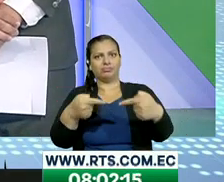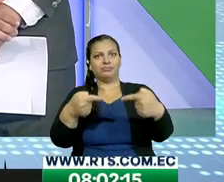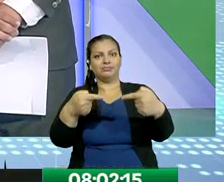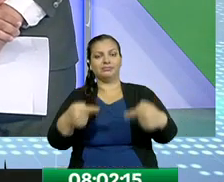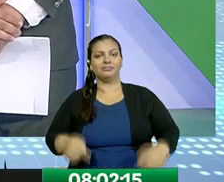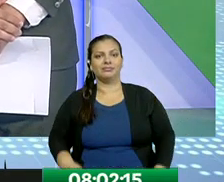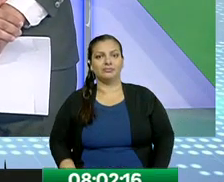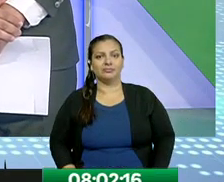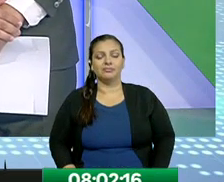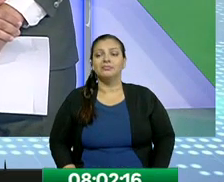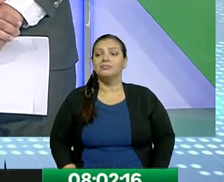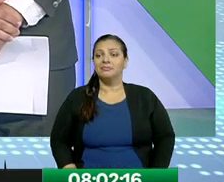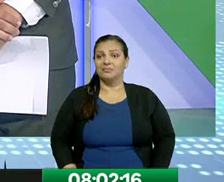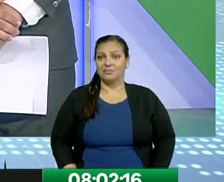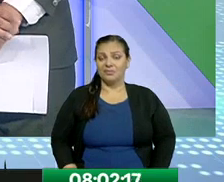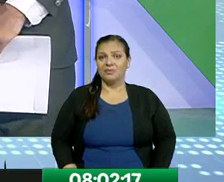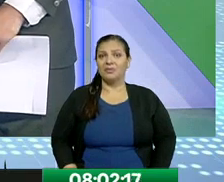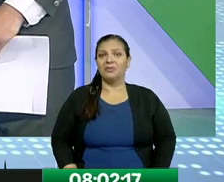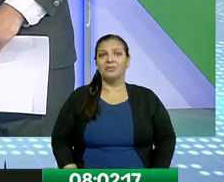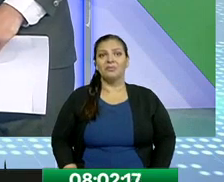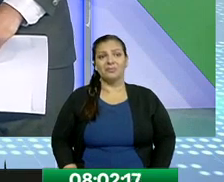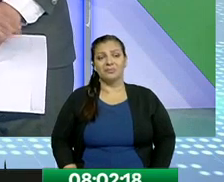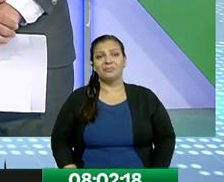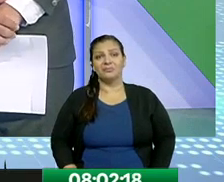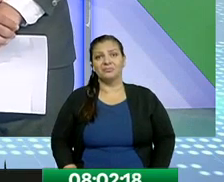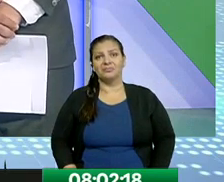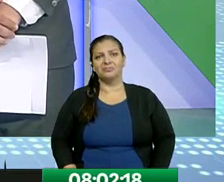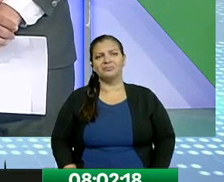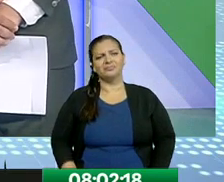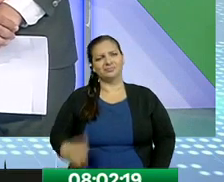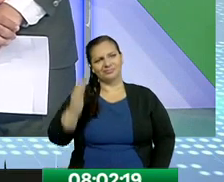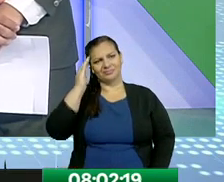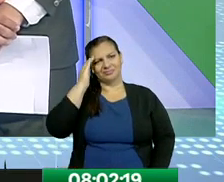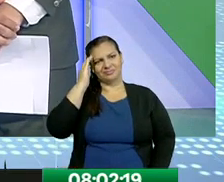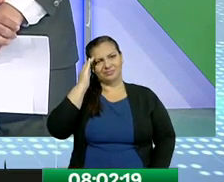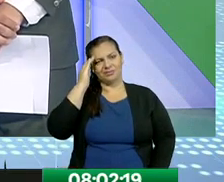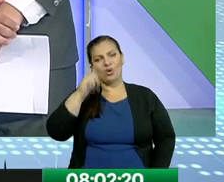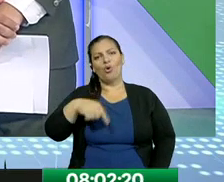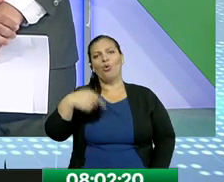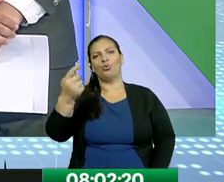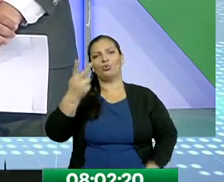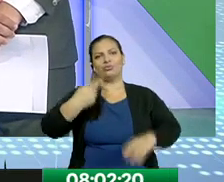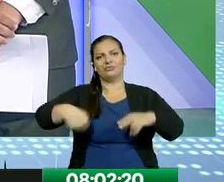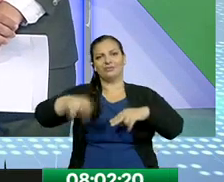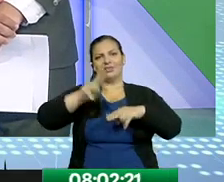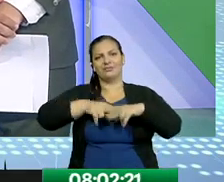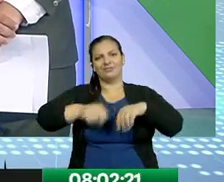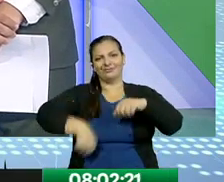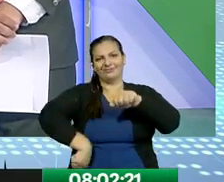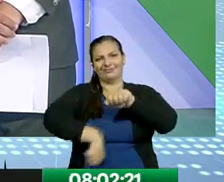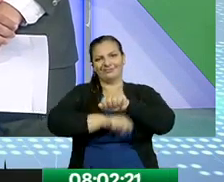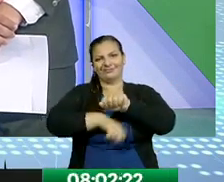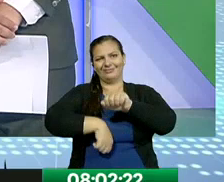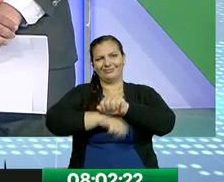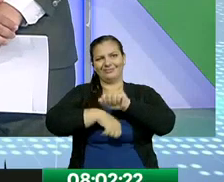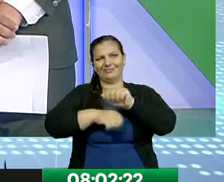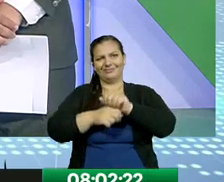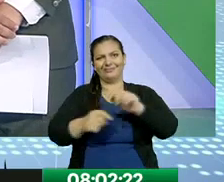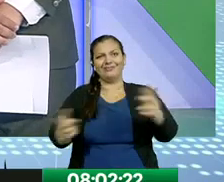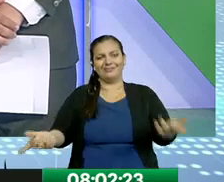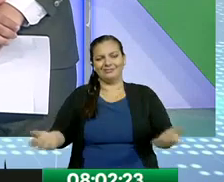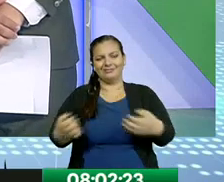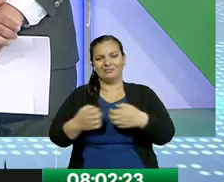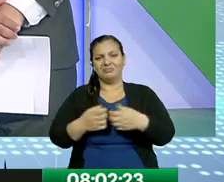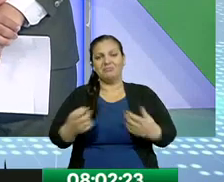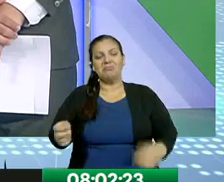el Nacional es campeón para ganar 2-0 y que le ganen 4-2, 3-2 o lo empaten, ¿no? Lo que pasa es que Nacional tiene un punto débil el Nacional. Que parece que tiene un punto débil, sí.